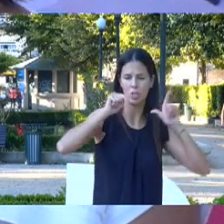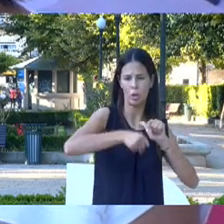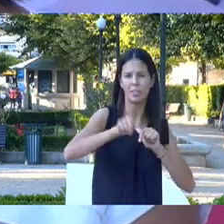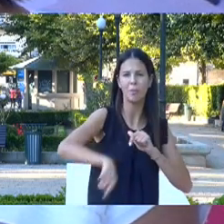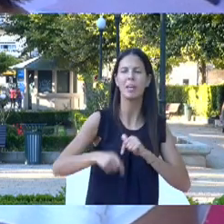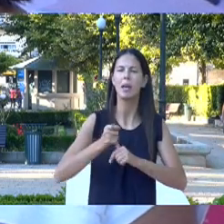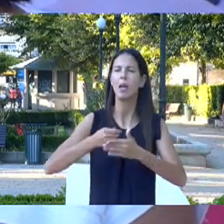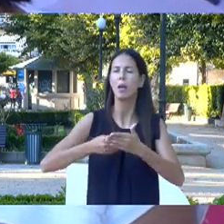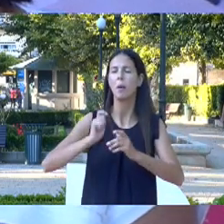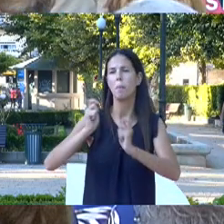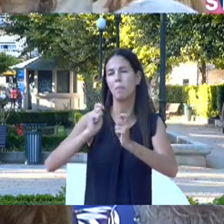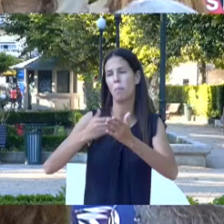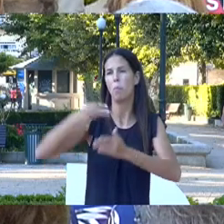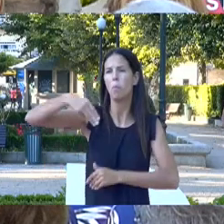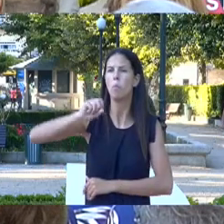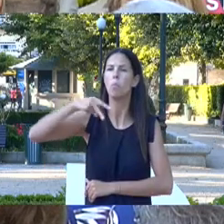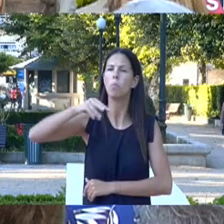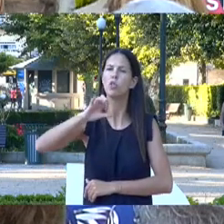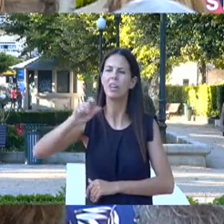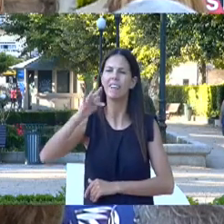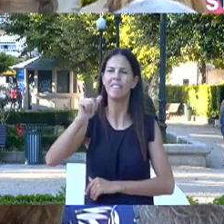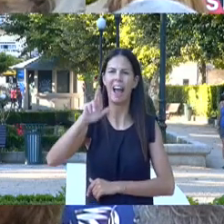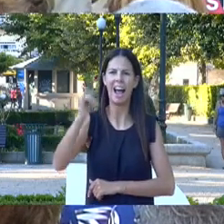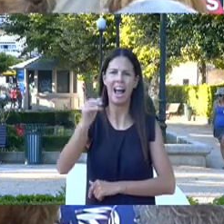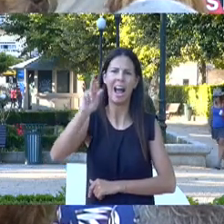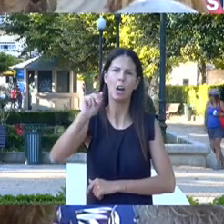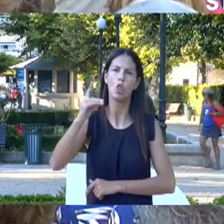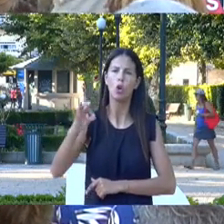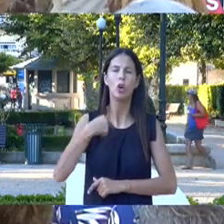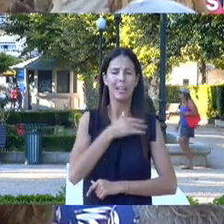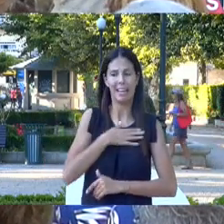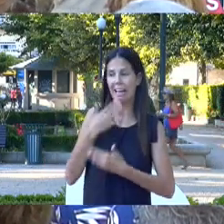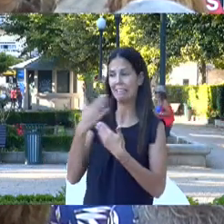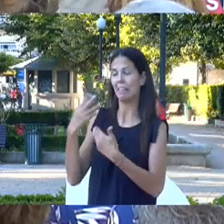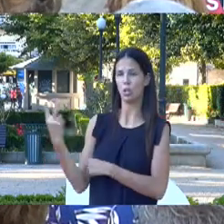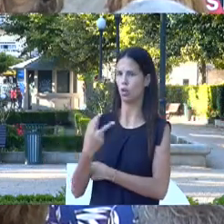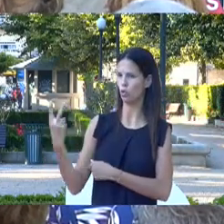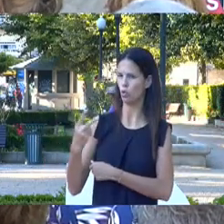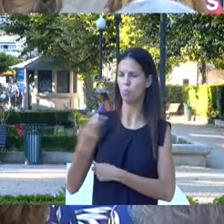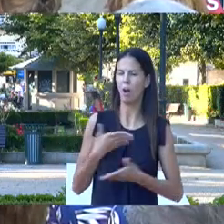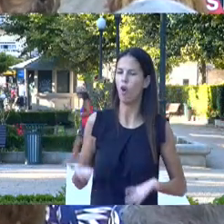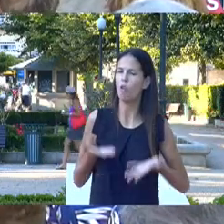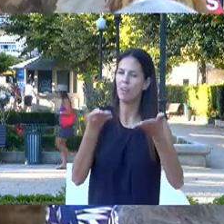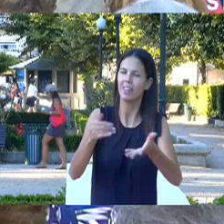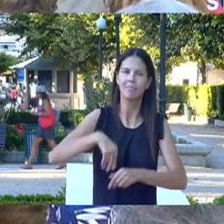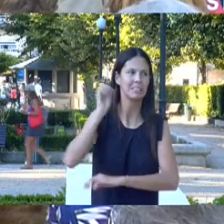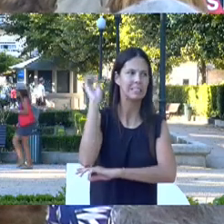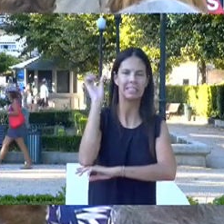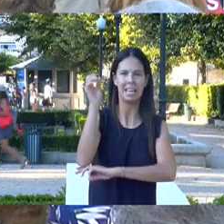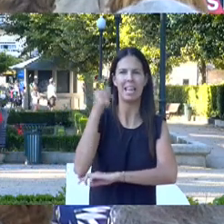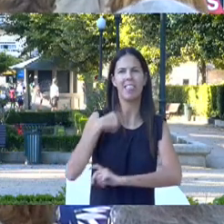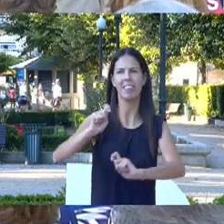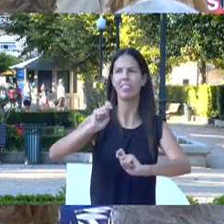a xornalista Monse Fajardo, e quixera desde aquí mostrar o meu agradecemento a estas dúas persoas que nos van a ofrecer a esta charla hoxe aquí e nos van a